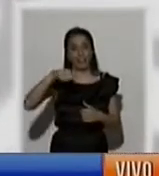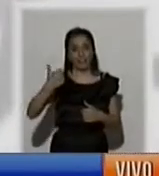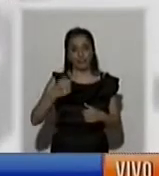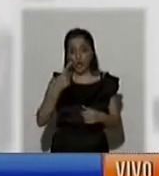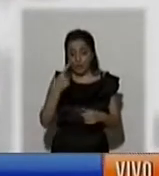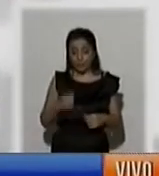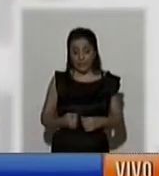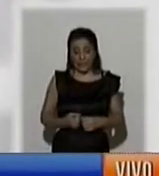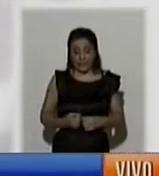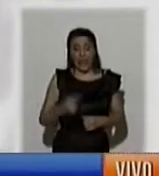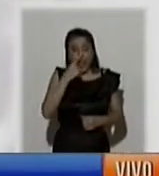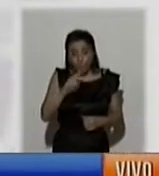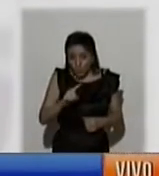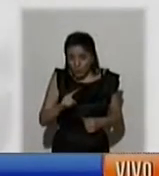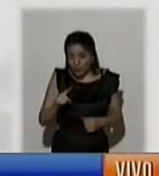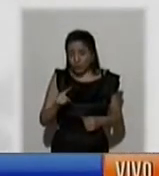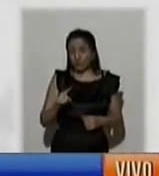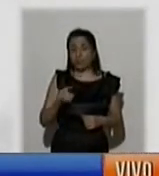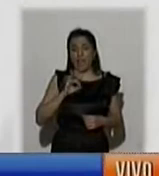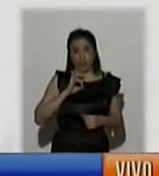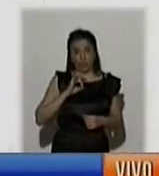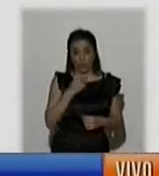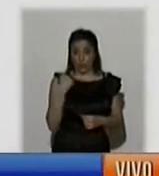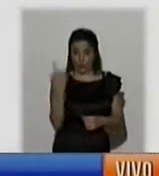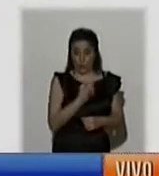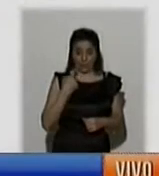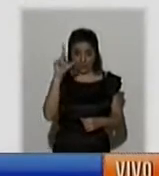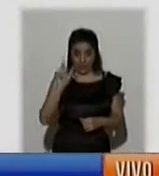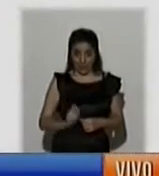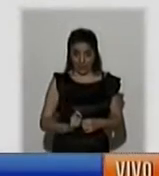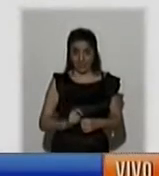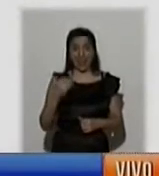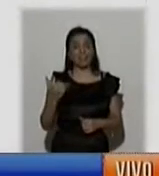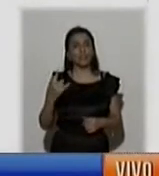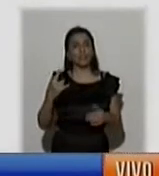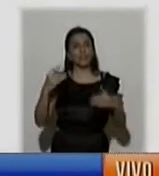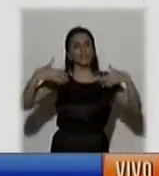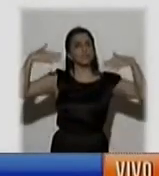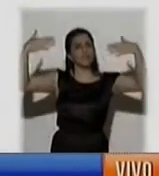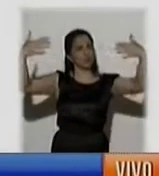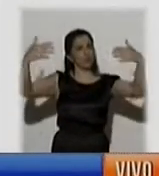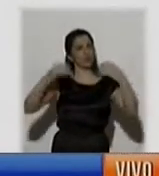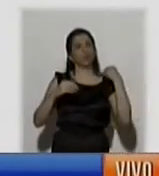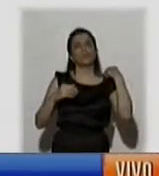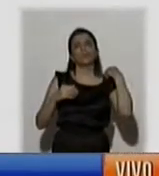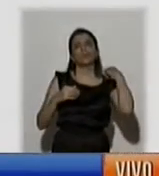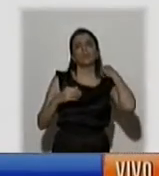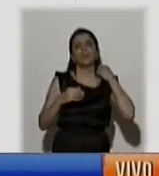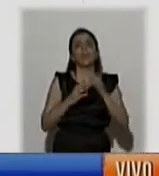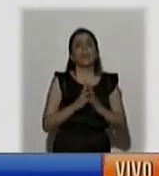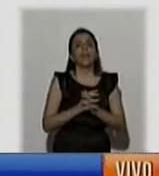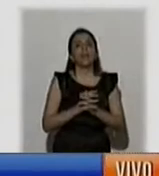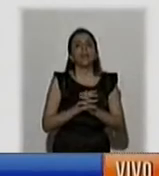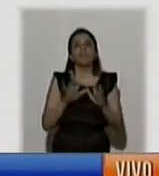de elecciones legislativas, donde muchos candidatos van a entrar, entonces es importante escuchar la opinión de todos los que tienen algo